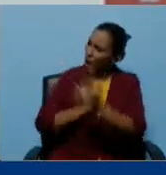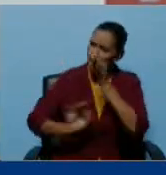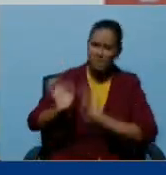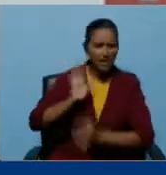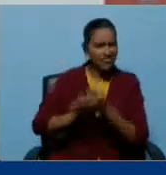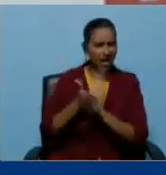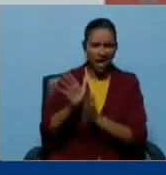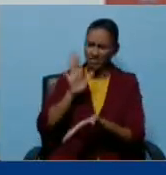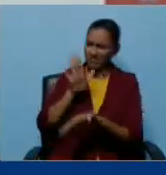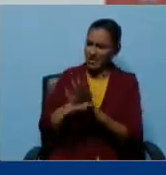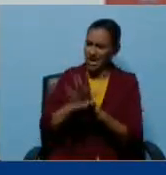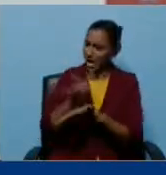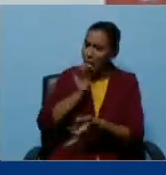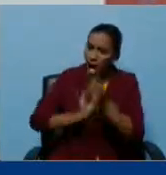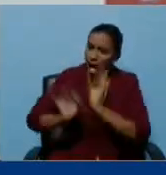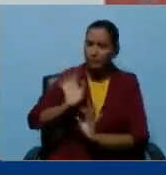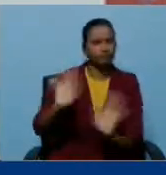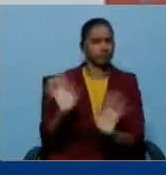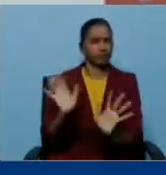necesito explicaciones.